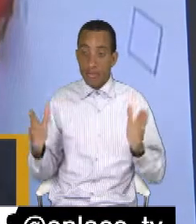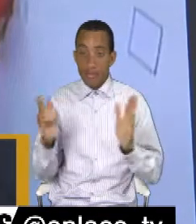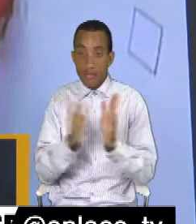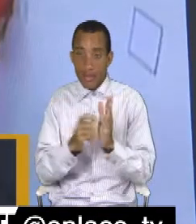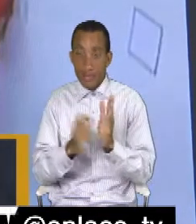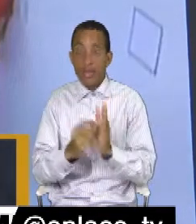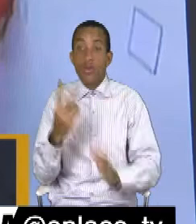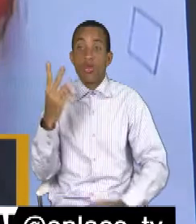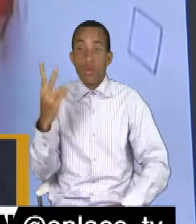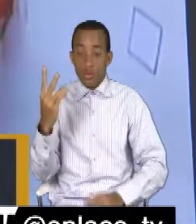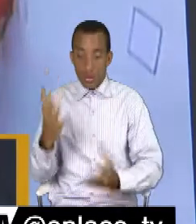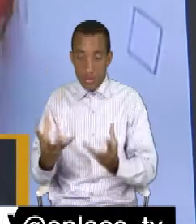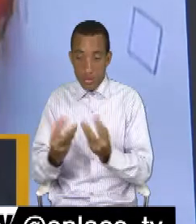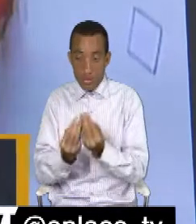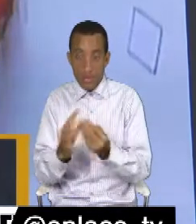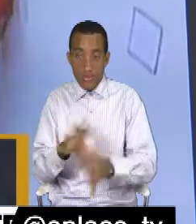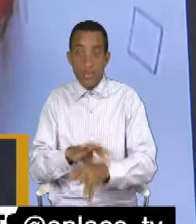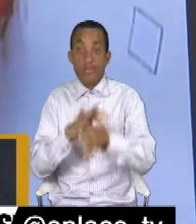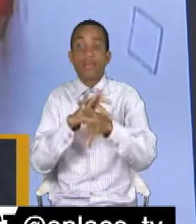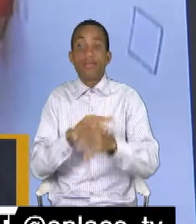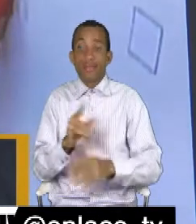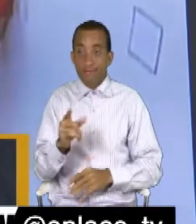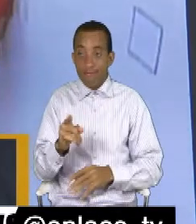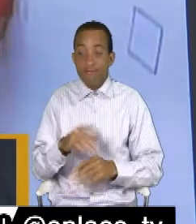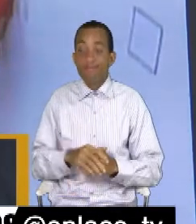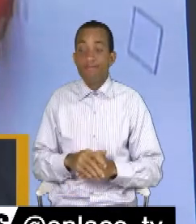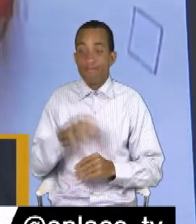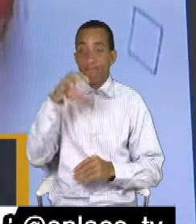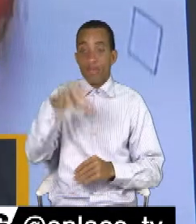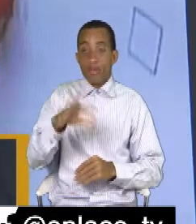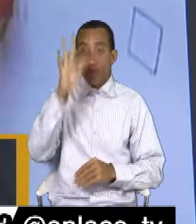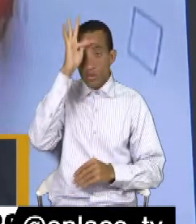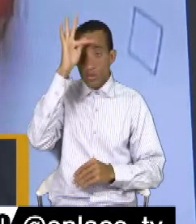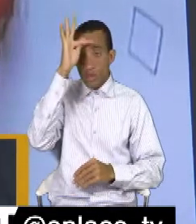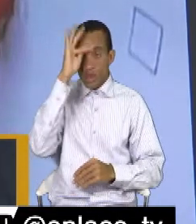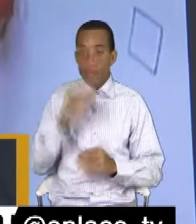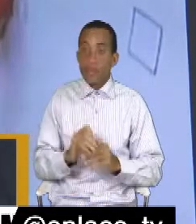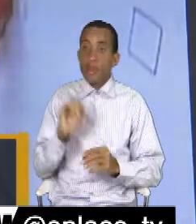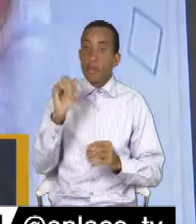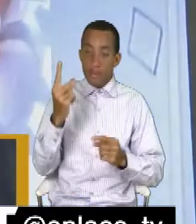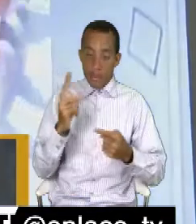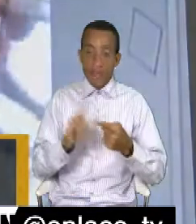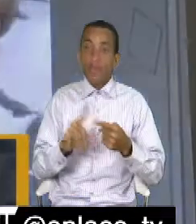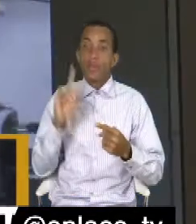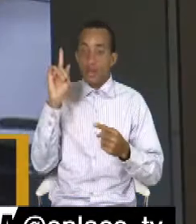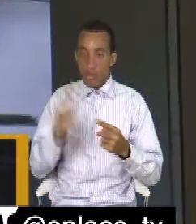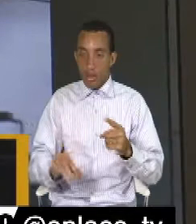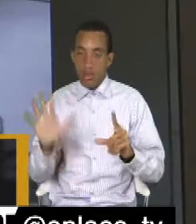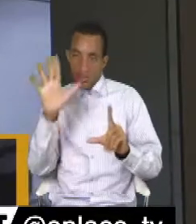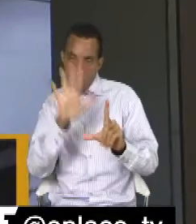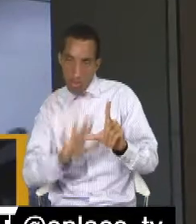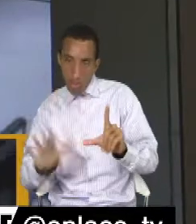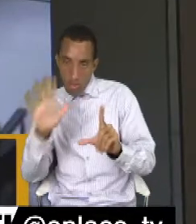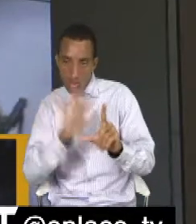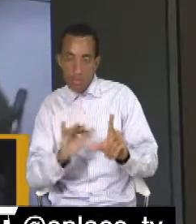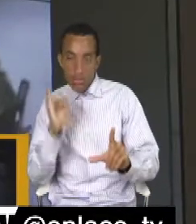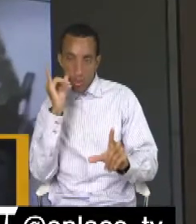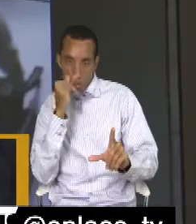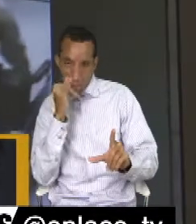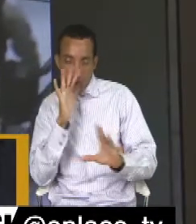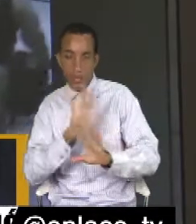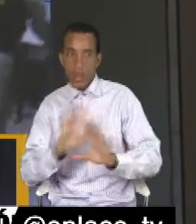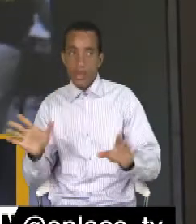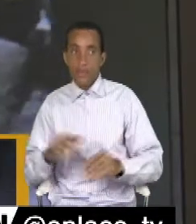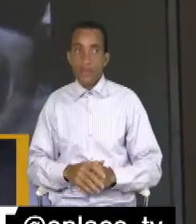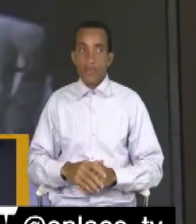agresión a personal médico presentado en el centro asistencial. El primero de ellos también quedó grabado. Este hombre ingresa al hospital con una